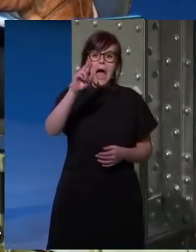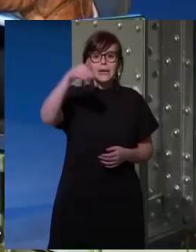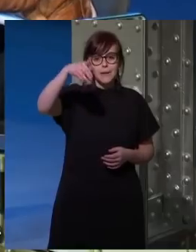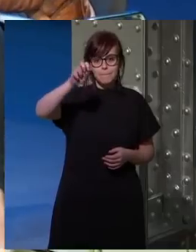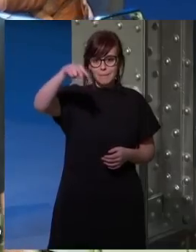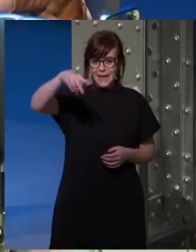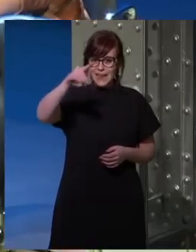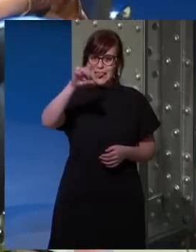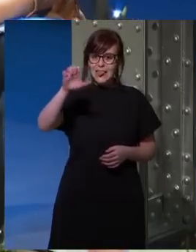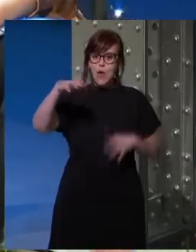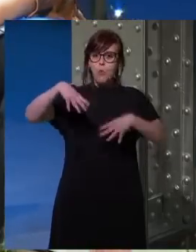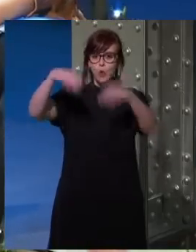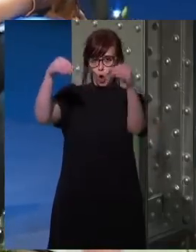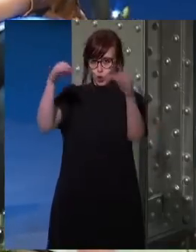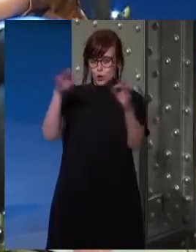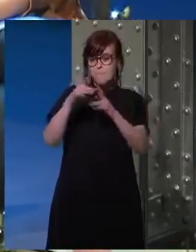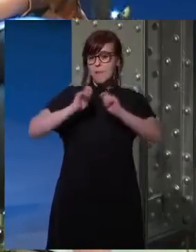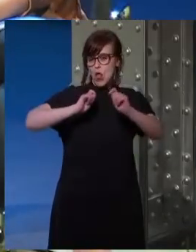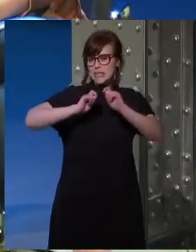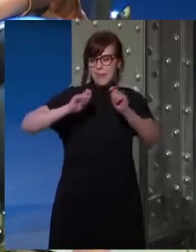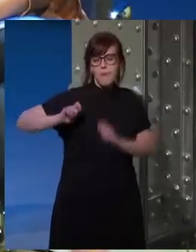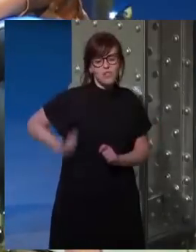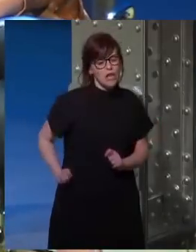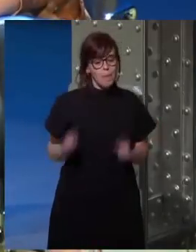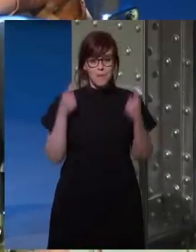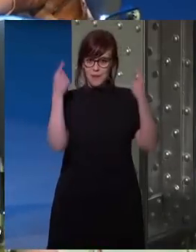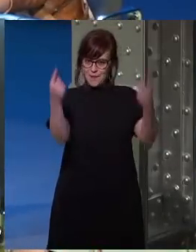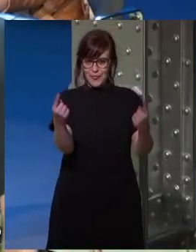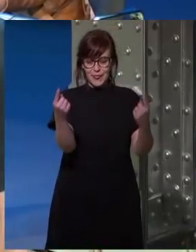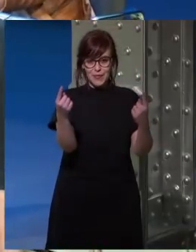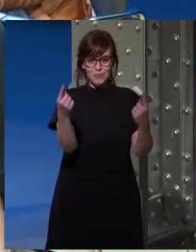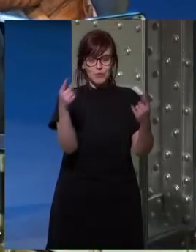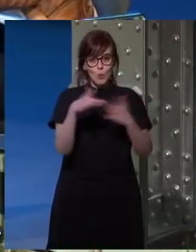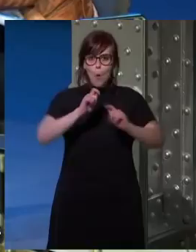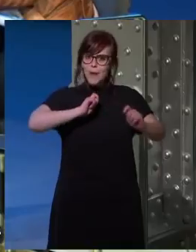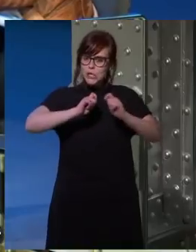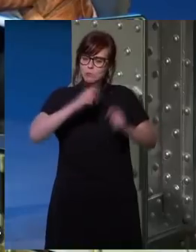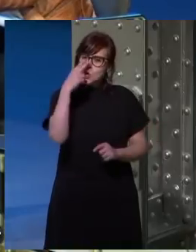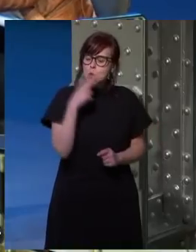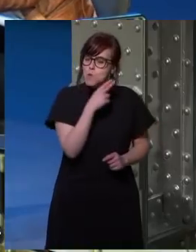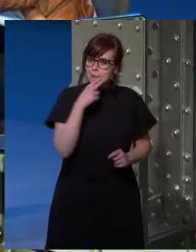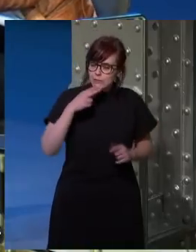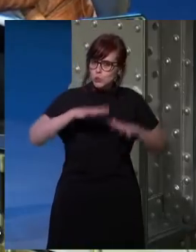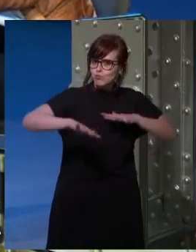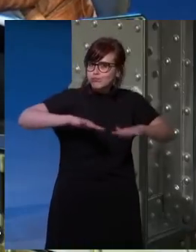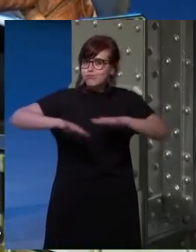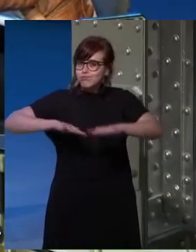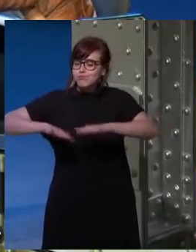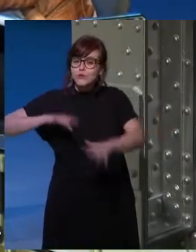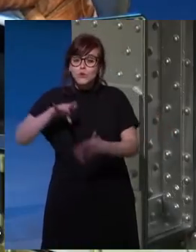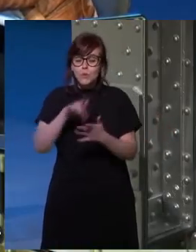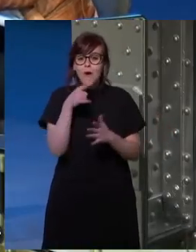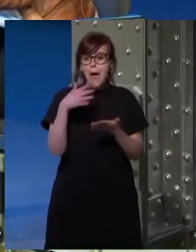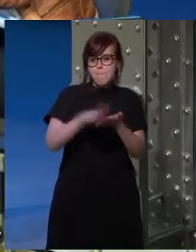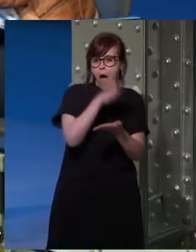Burgos, nuestra primera periodista profesional, que además ejerció un periodismo muy comprometido. Ella, a través de